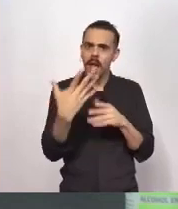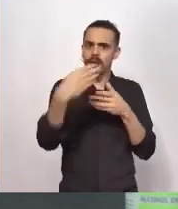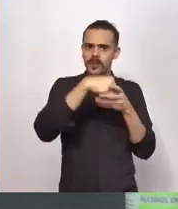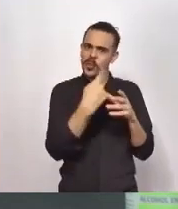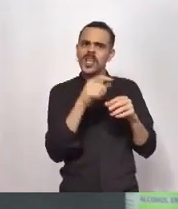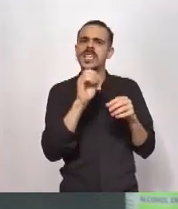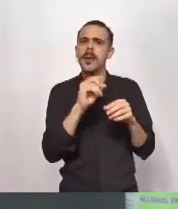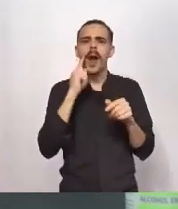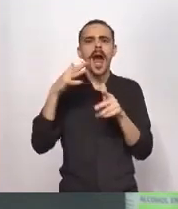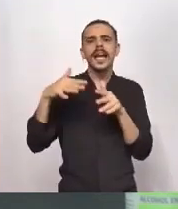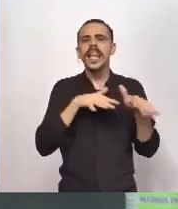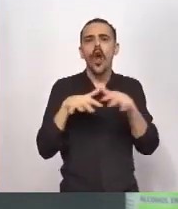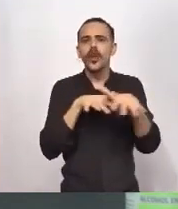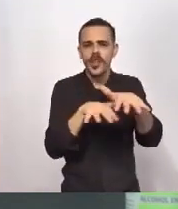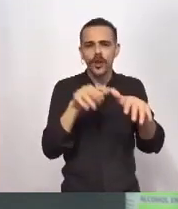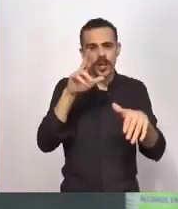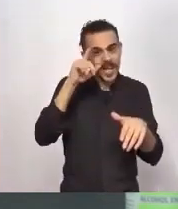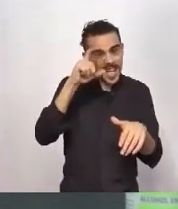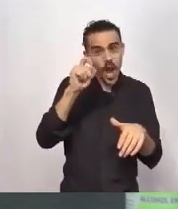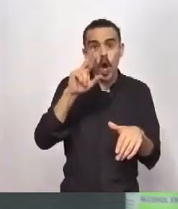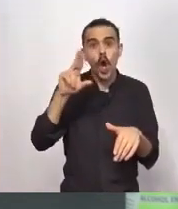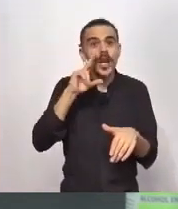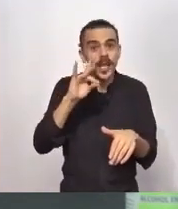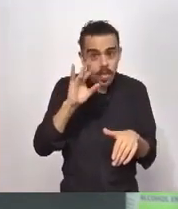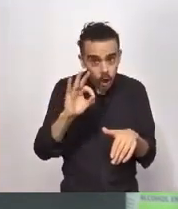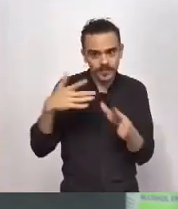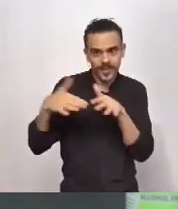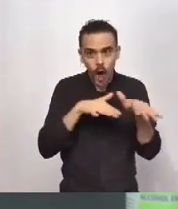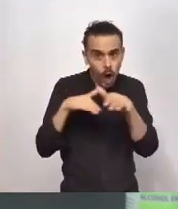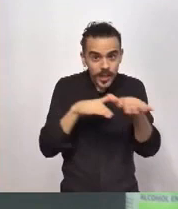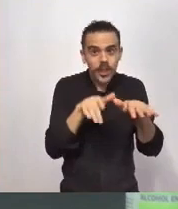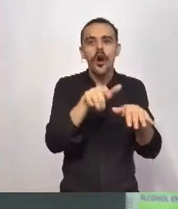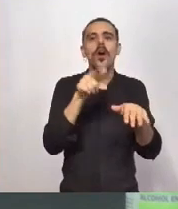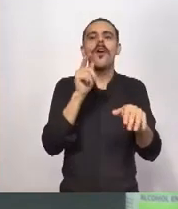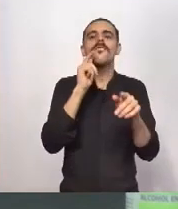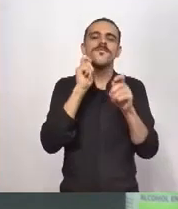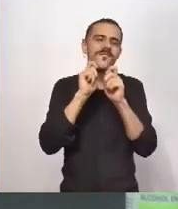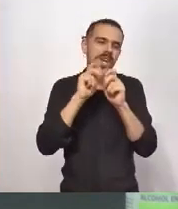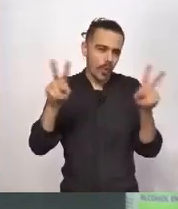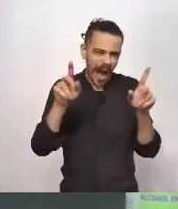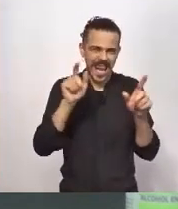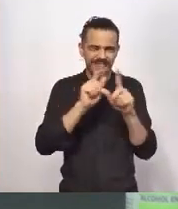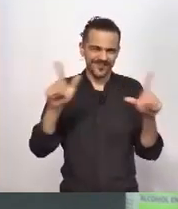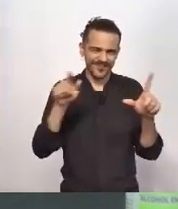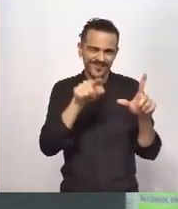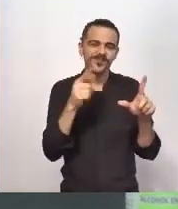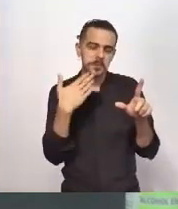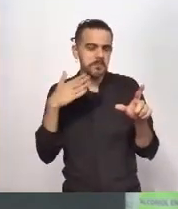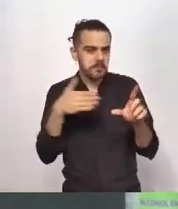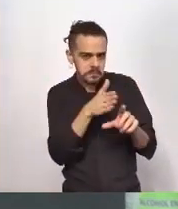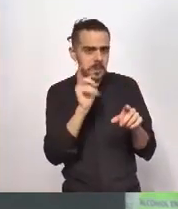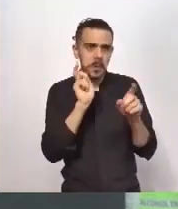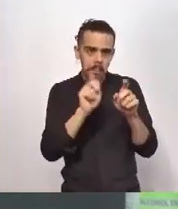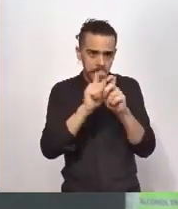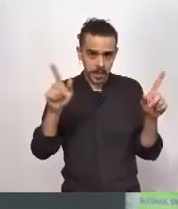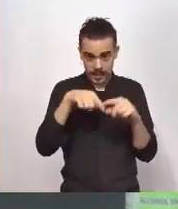en las páginas, en las redes sociales de cada museo pueden acceder a ellos. Así que los invitamos a partir de la semana, desde el 18 de mayo, van a